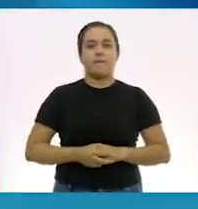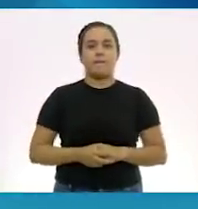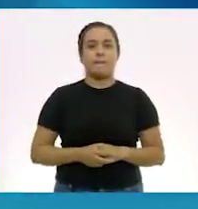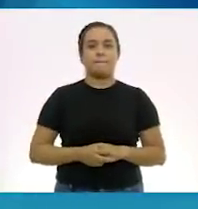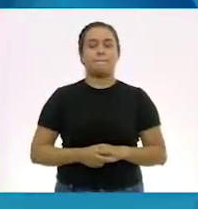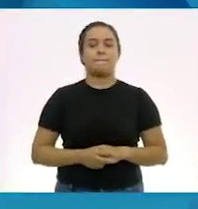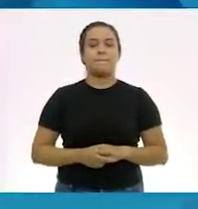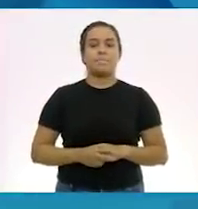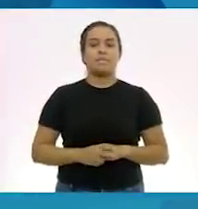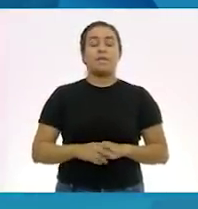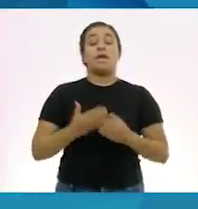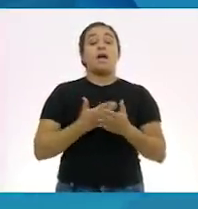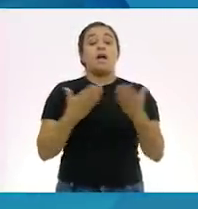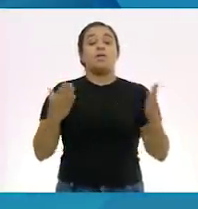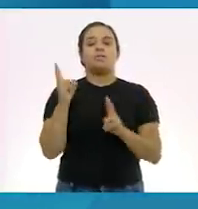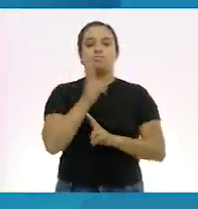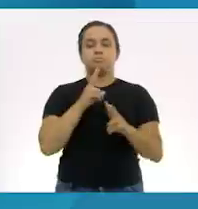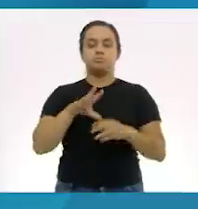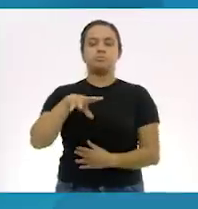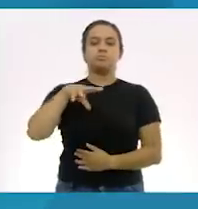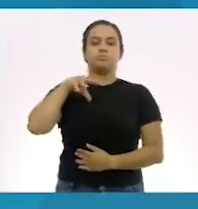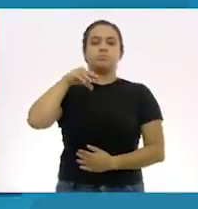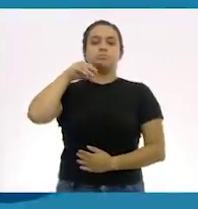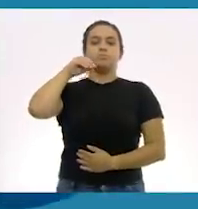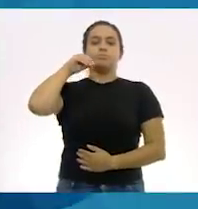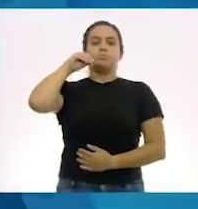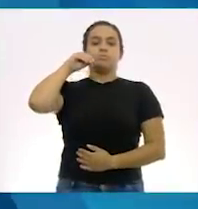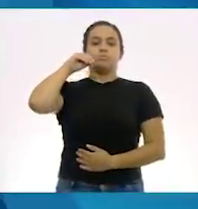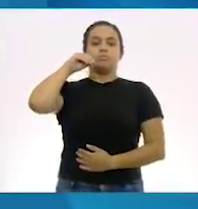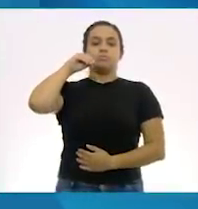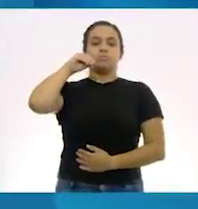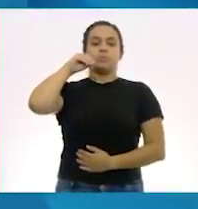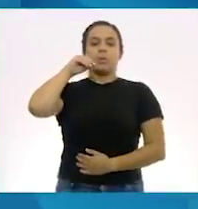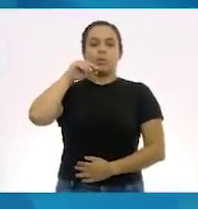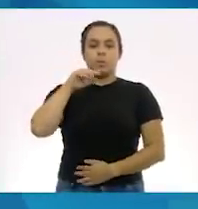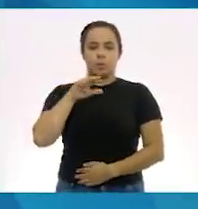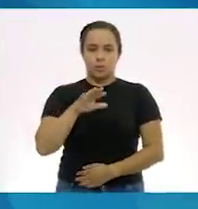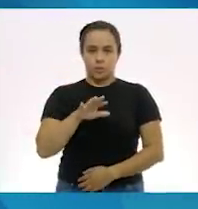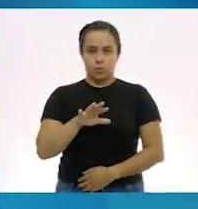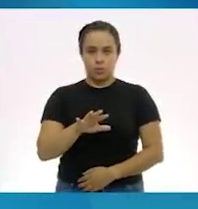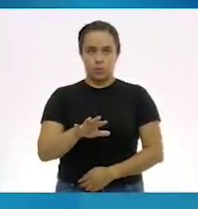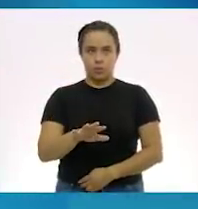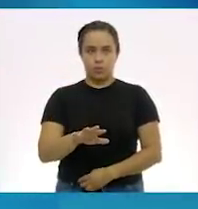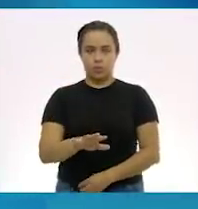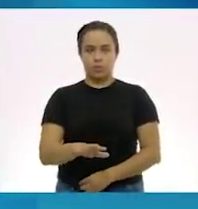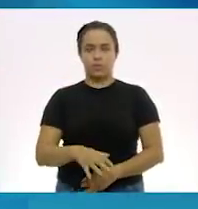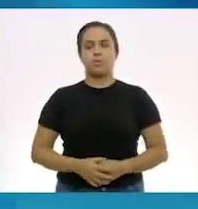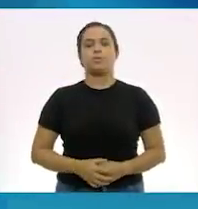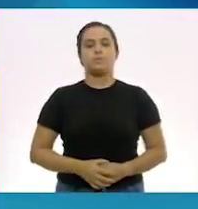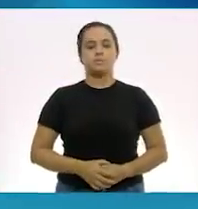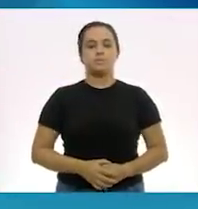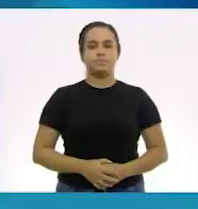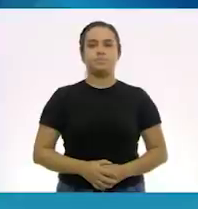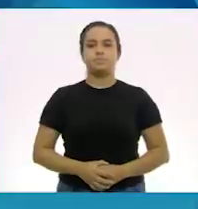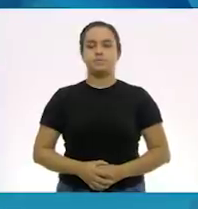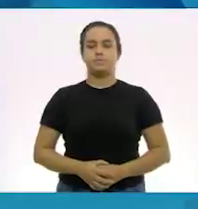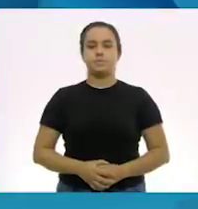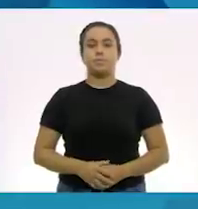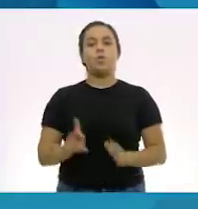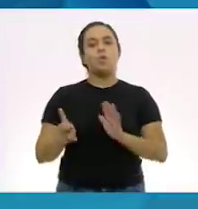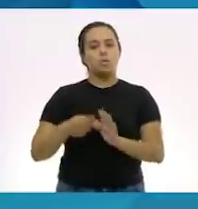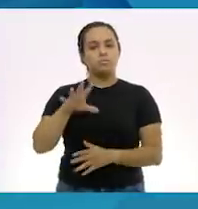movemos. Eso, muy bien. Ahora vamos a mover todo el cuerpo, desde arriba hasta abajo, como ustedes quieran. Pero